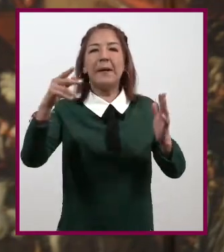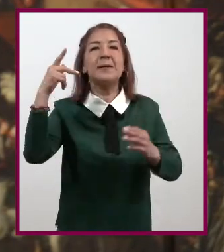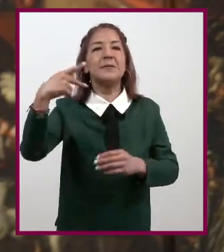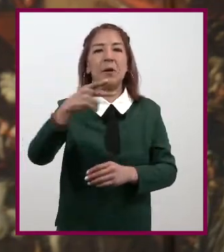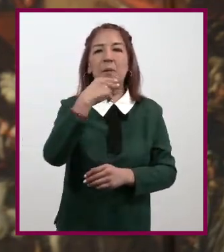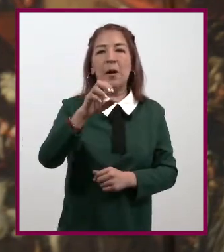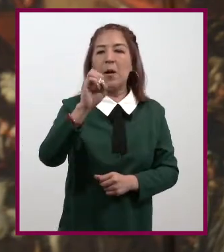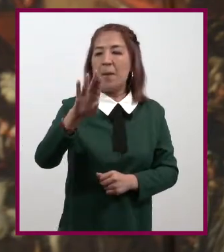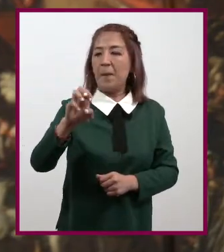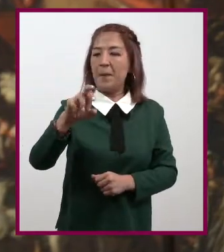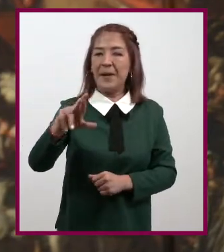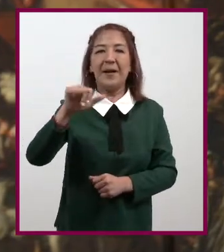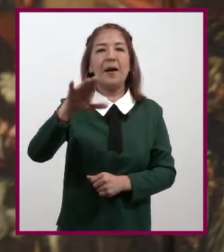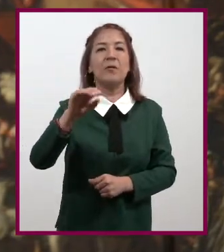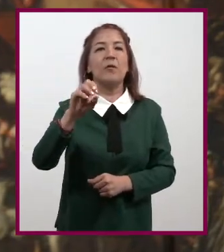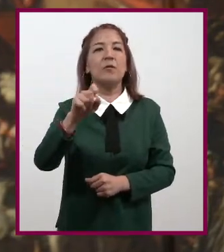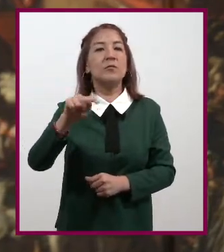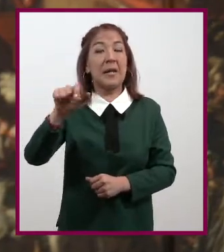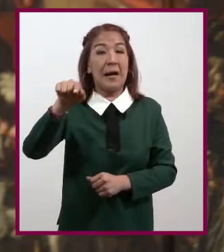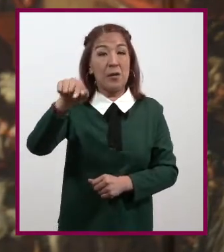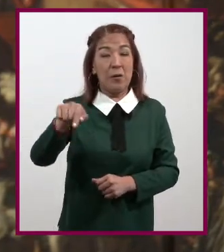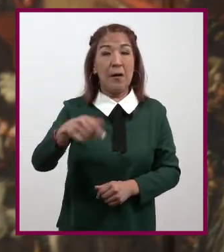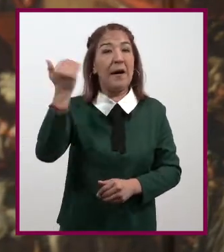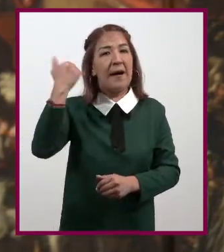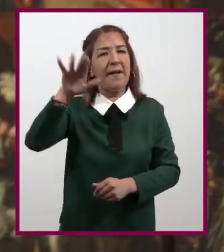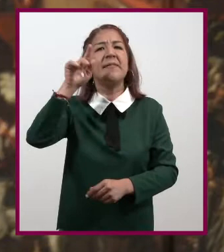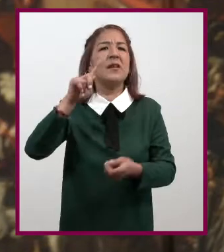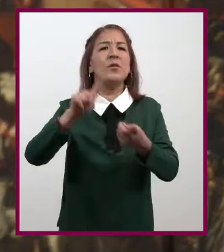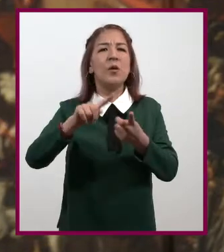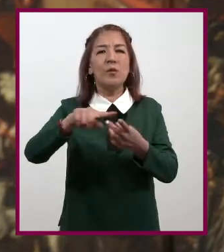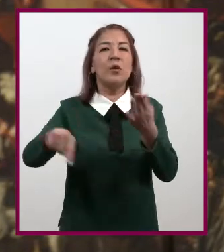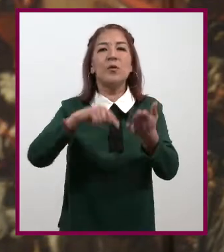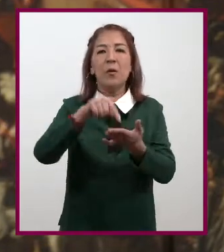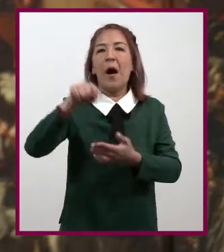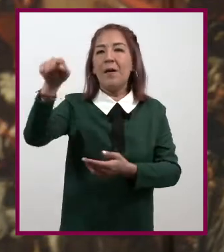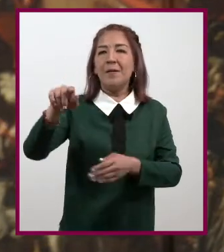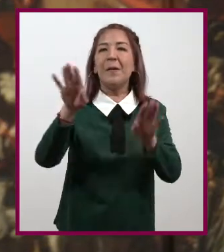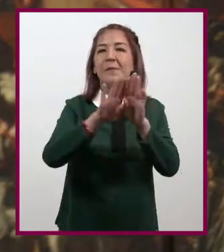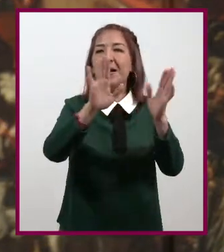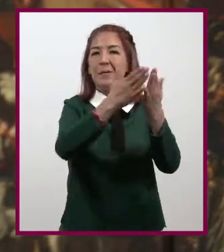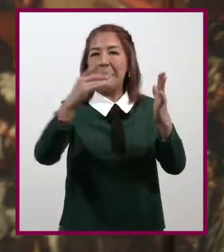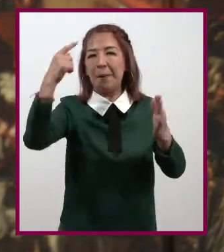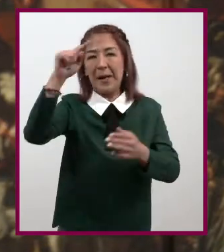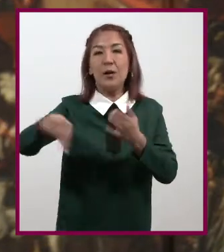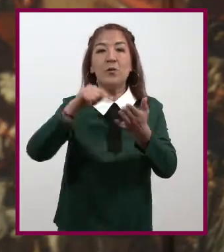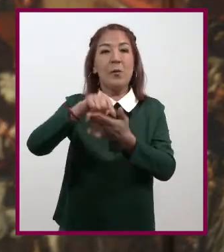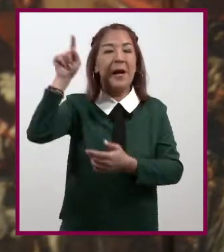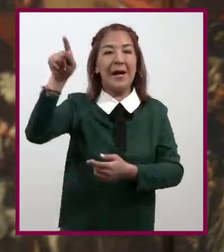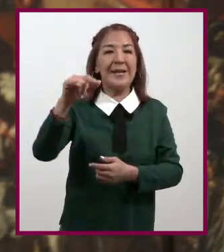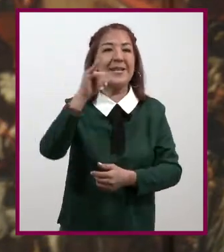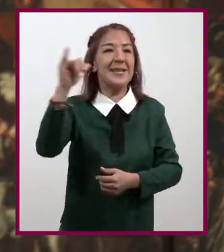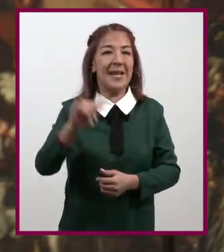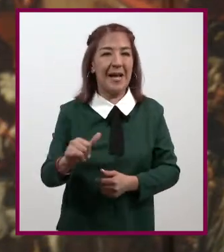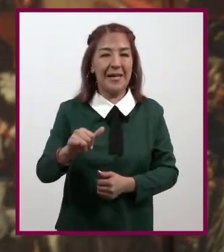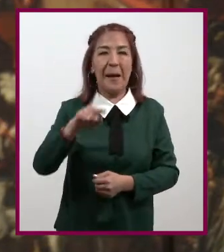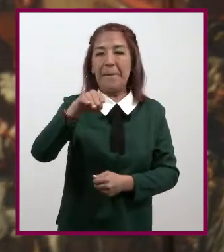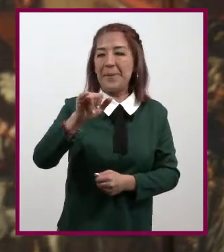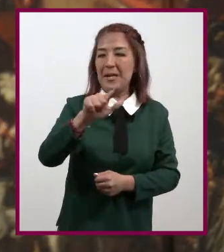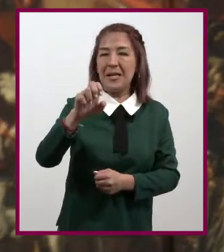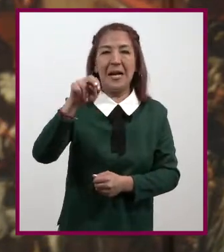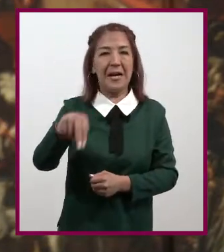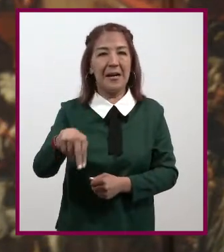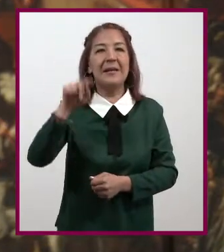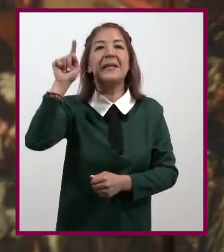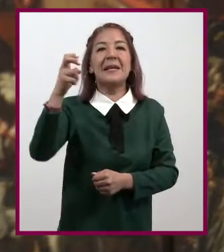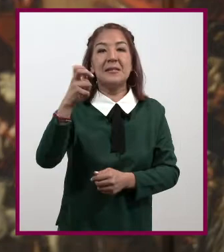Costa de Otrey. Antes formó parte de una colección de Milán en Italia, los Gino Ricci,